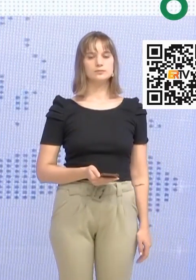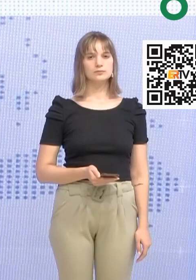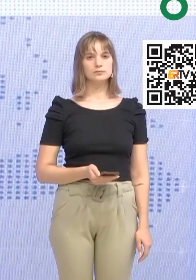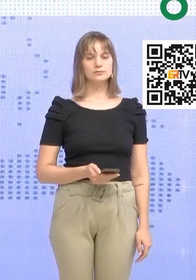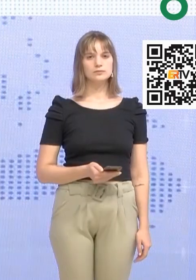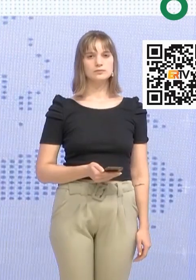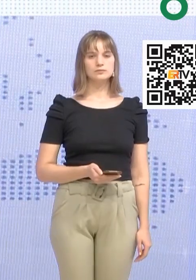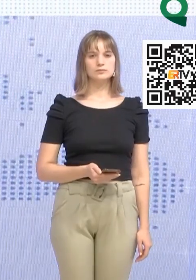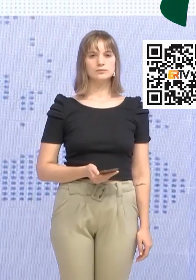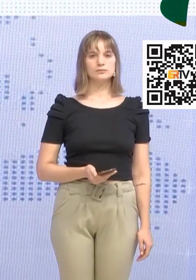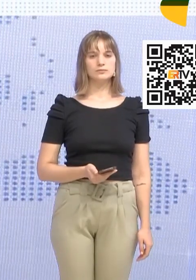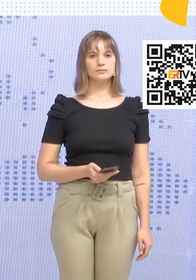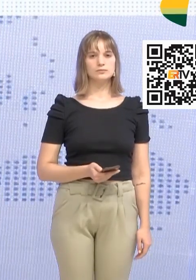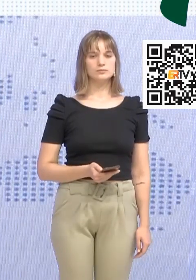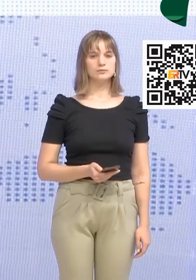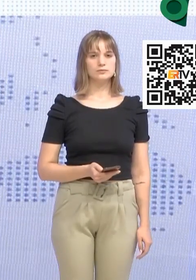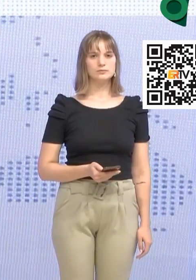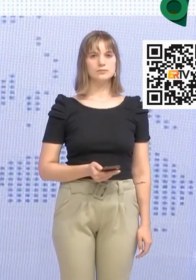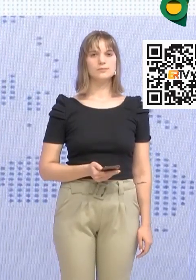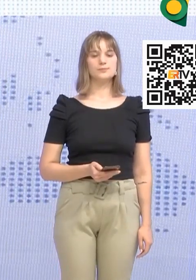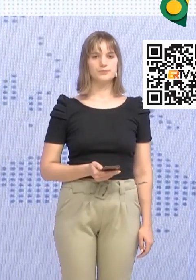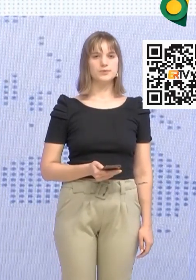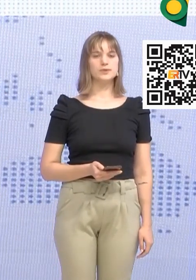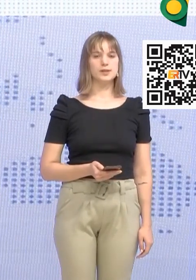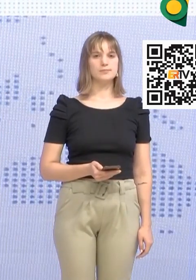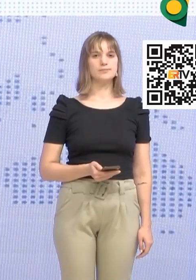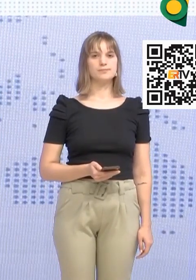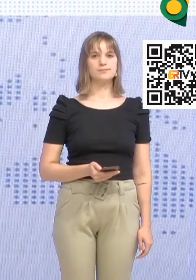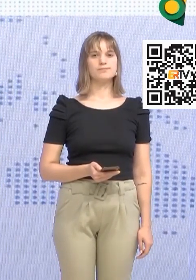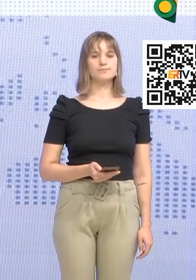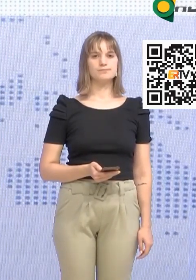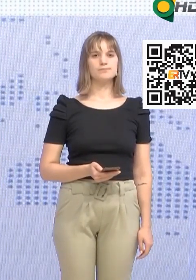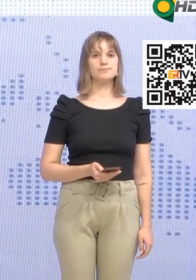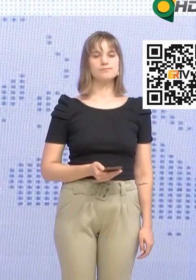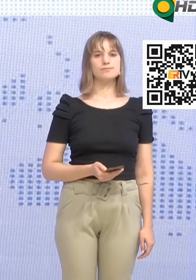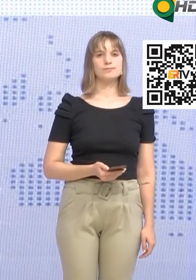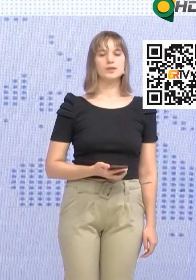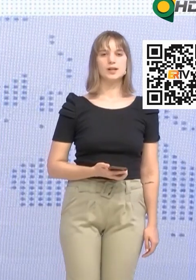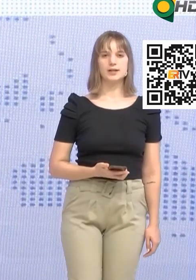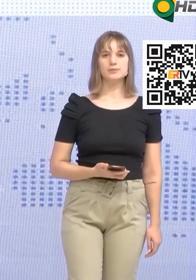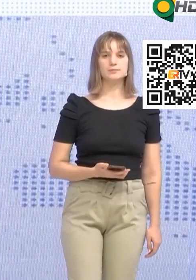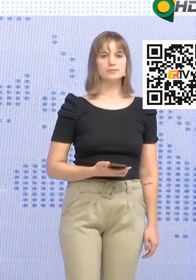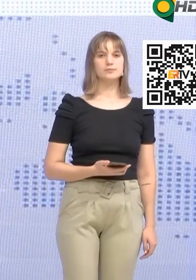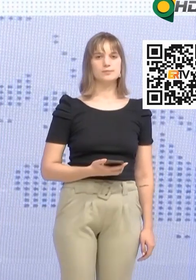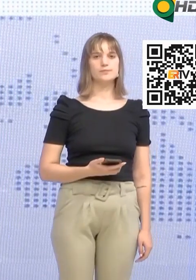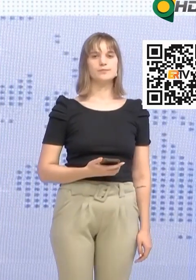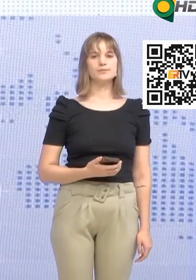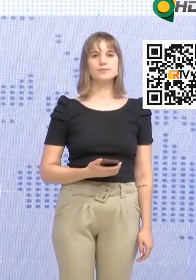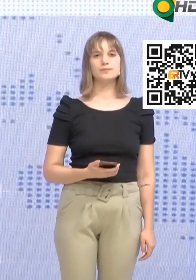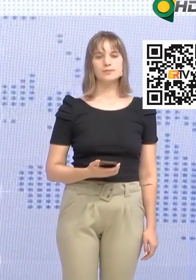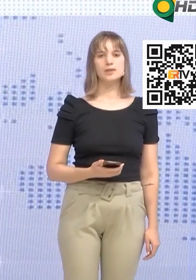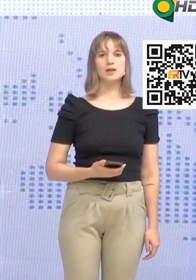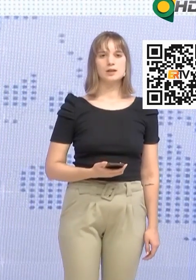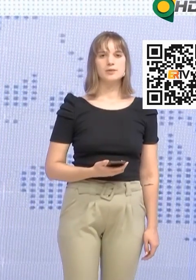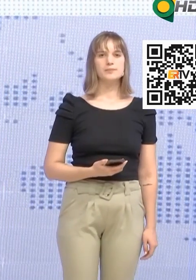que me hicieron en forma fraudulenta se puede rescatar. Claro, fundamental. Si yo me dejo estar, no. Claro. Son